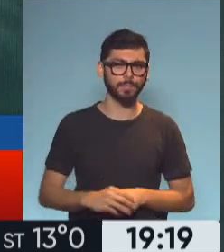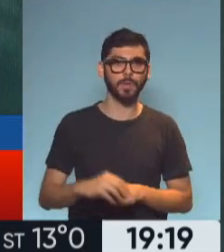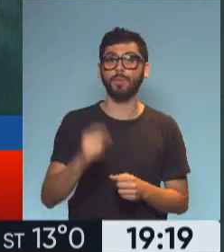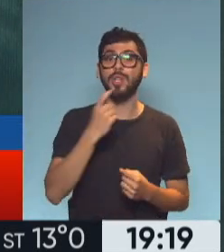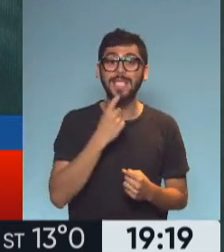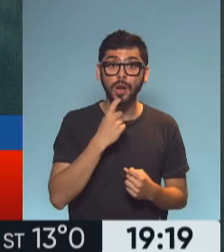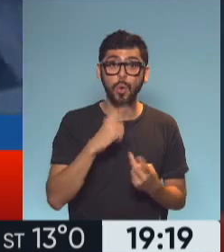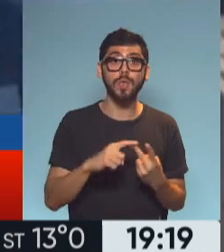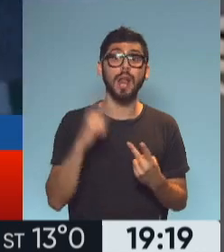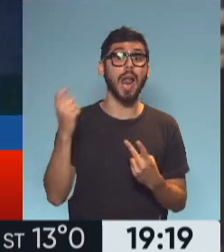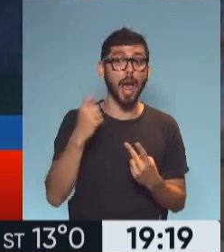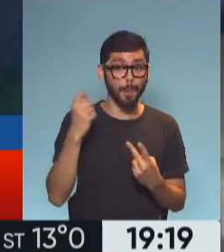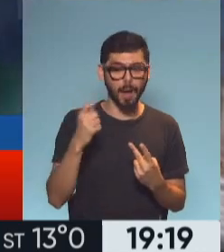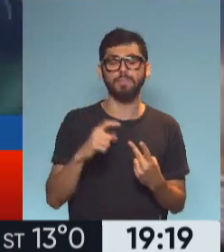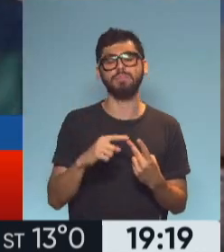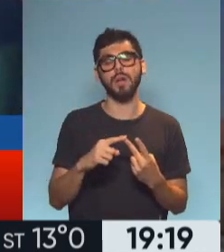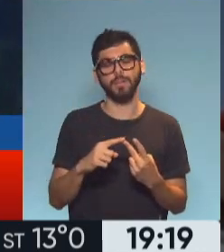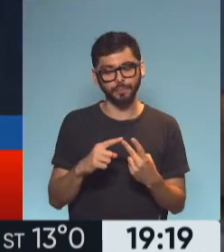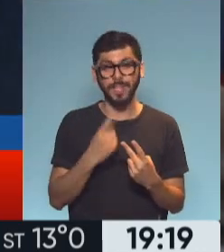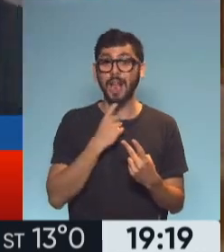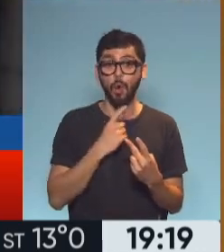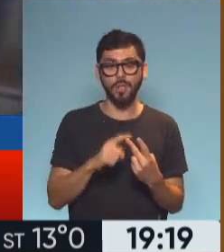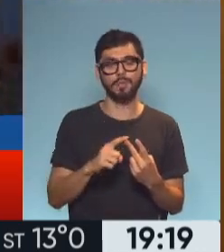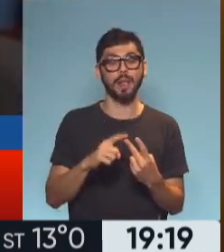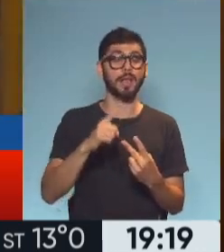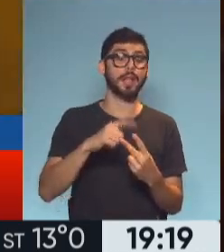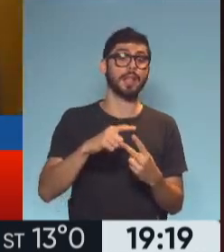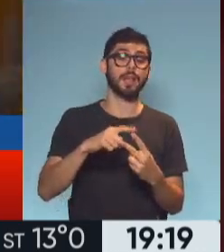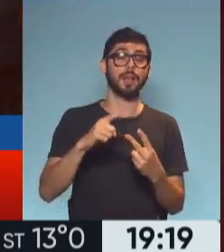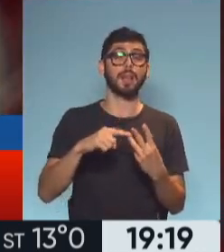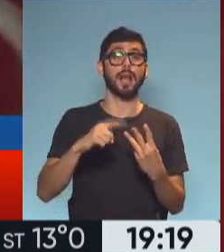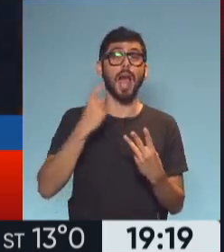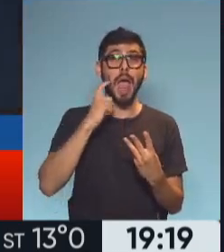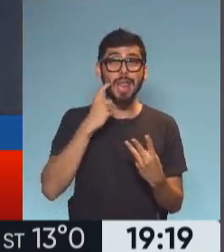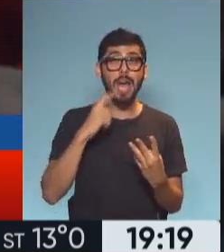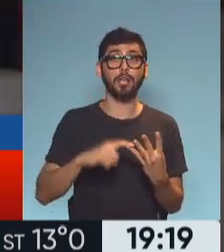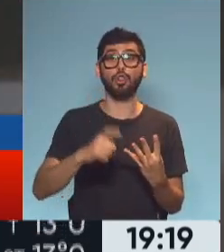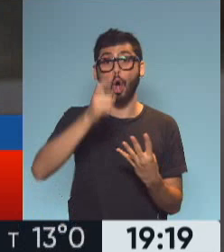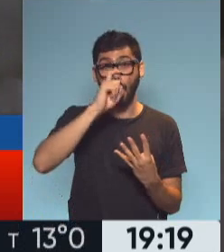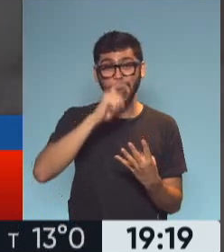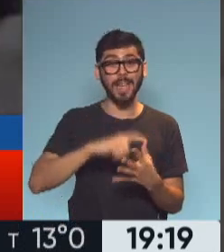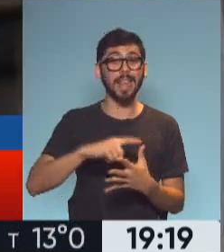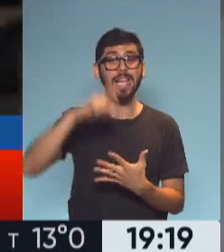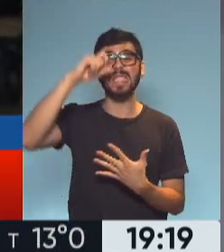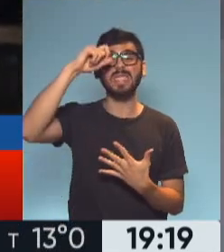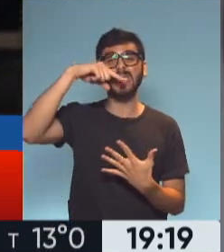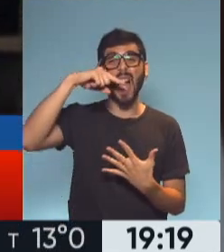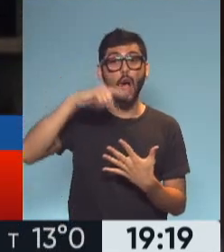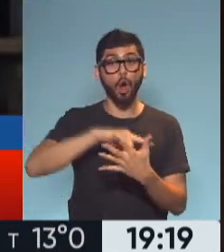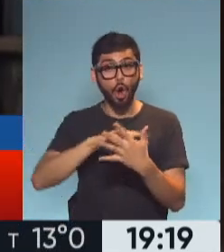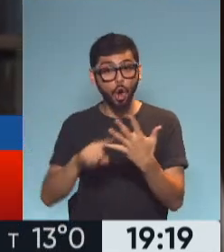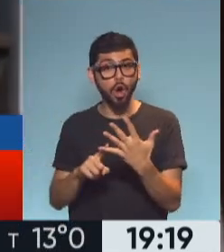salvan para ejemplo la pampa san luis la pampa entre ríos corrientes y chaco creo que han hecho